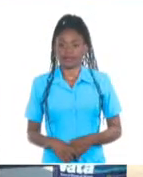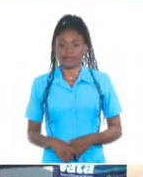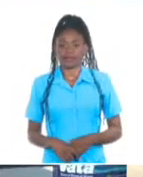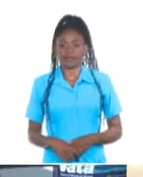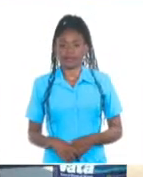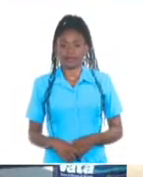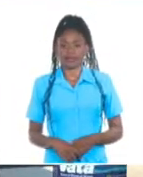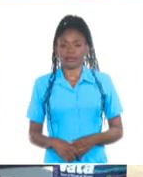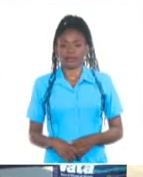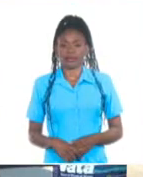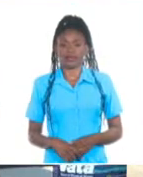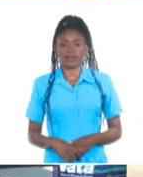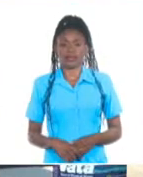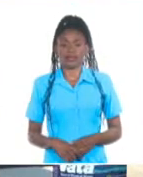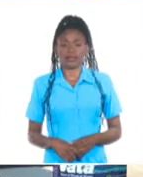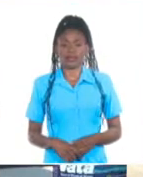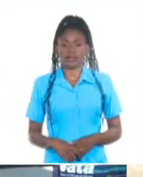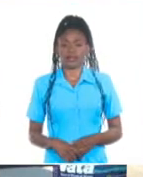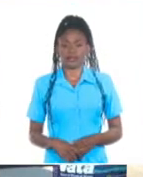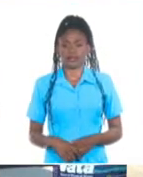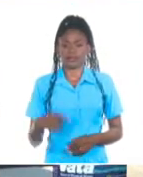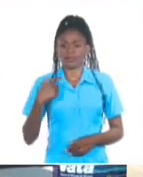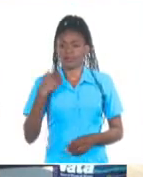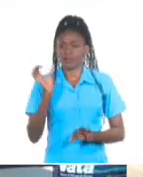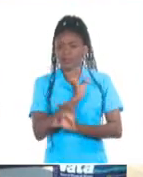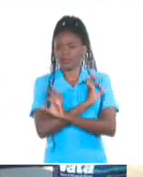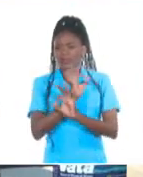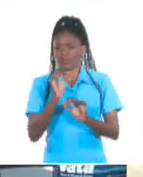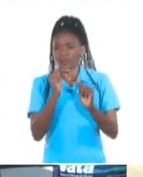tarifas preferenciales, para que